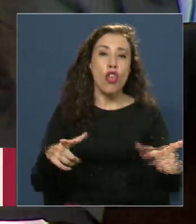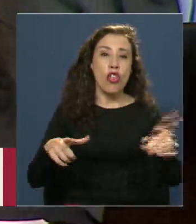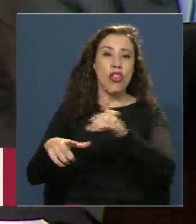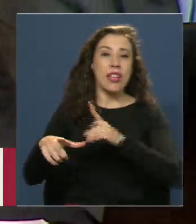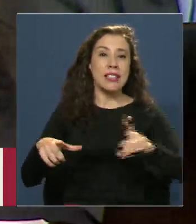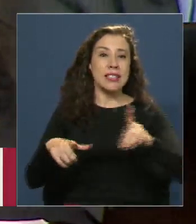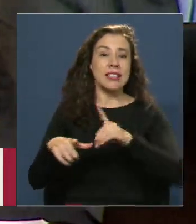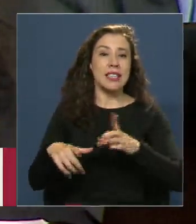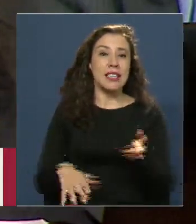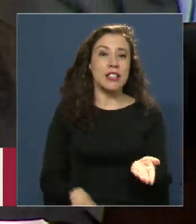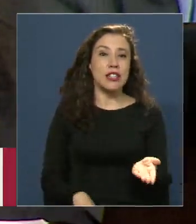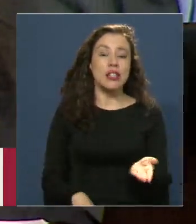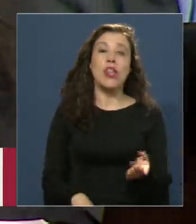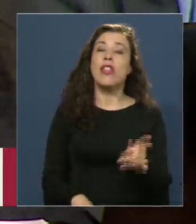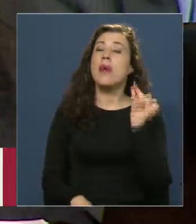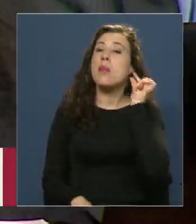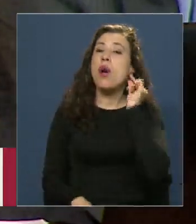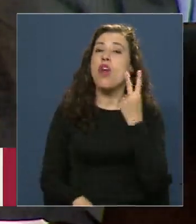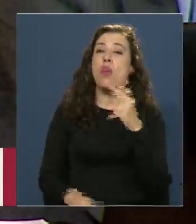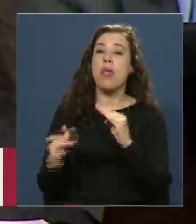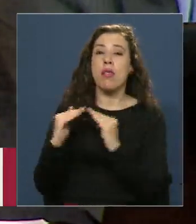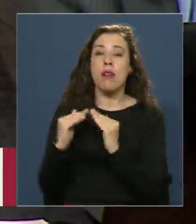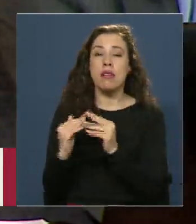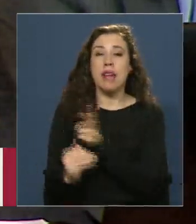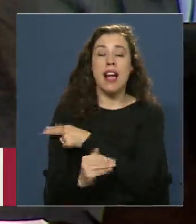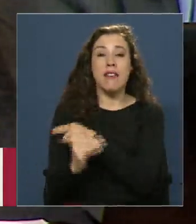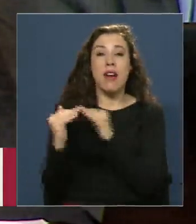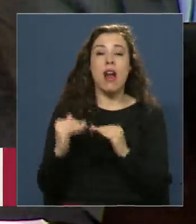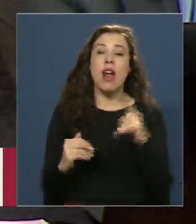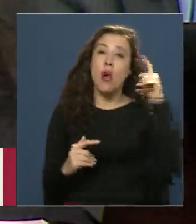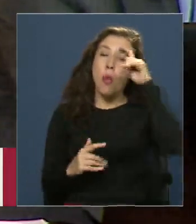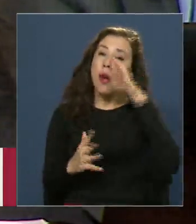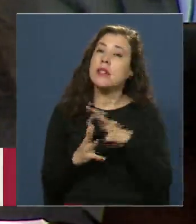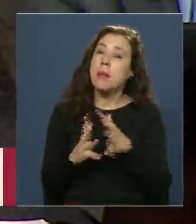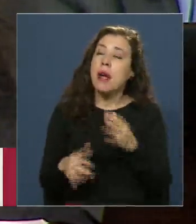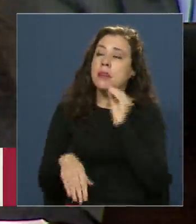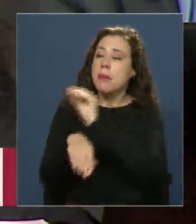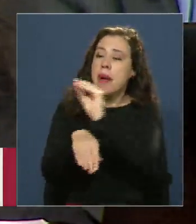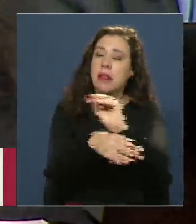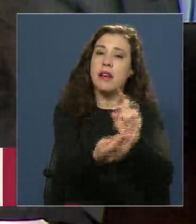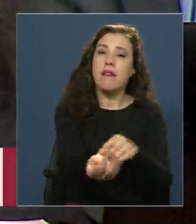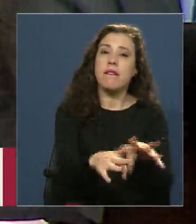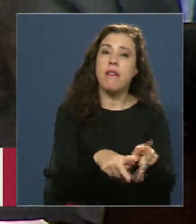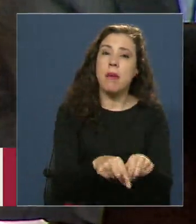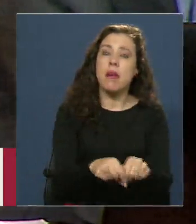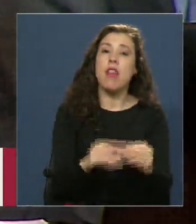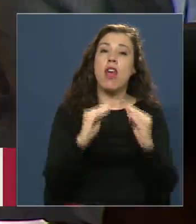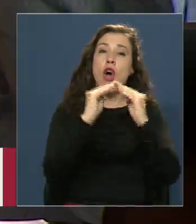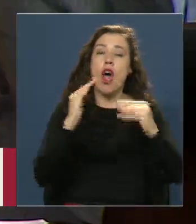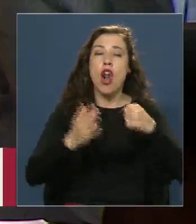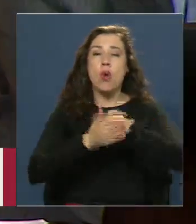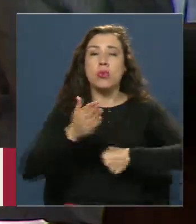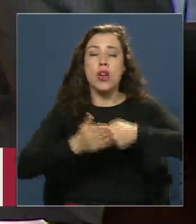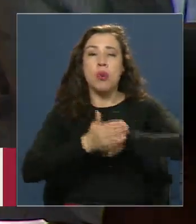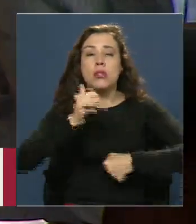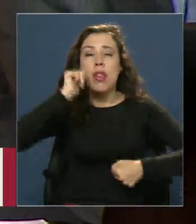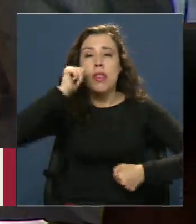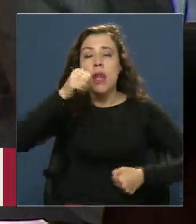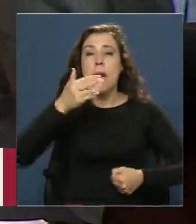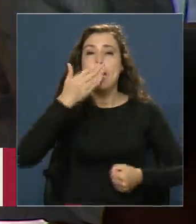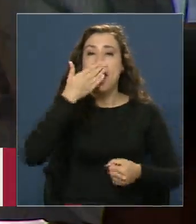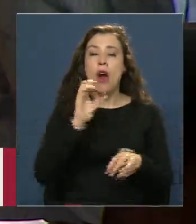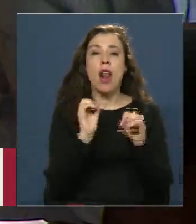una de esas mujeres jefas de hogar que les cuesta más que a otros mantener la familia. De todos los hogares que luchan diariamente por una